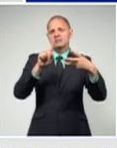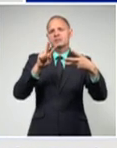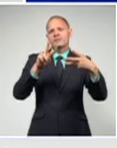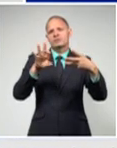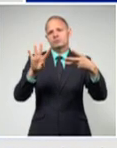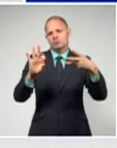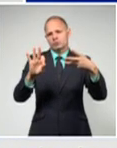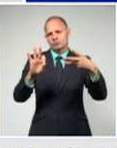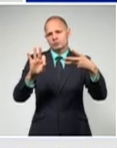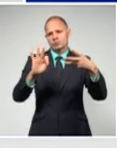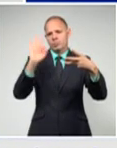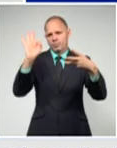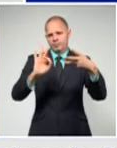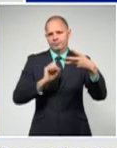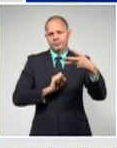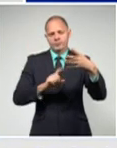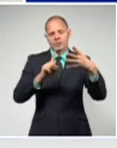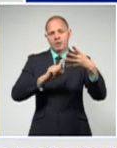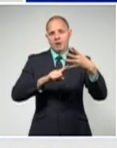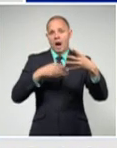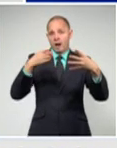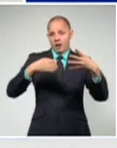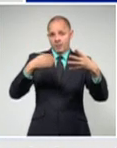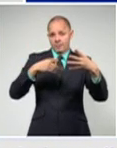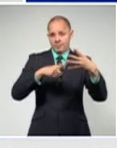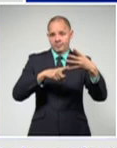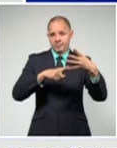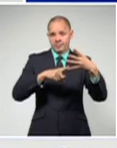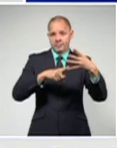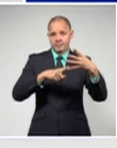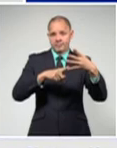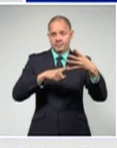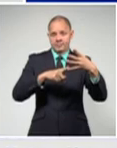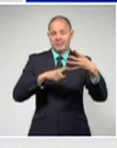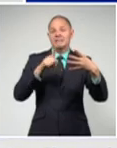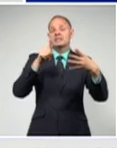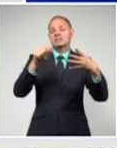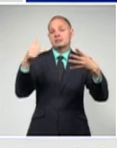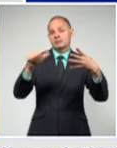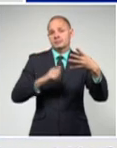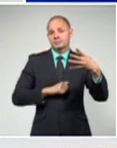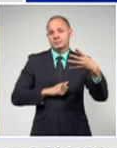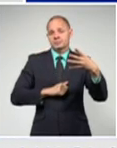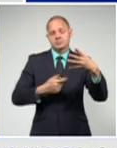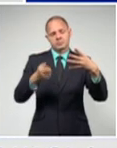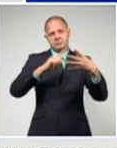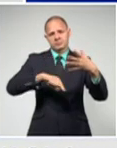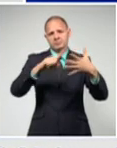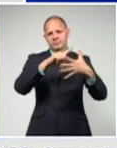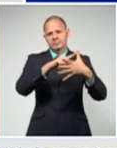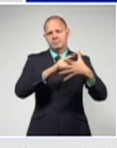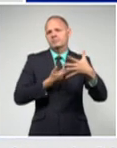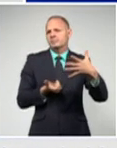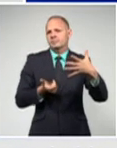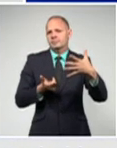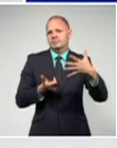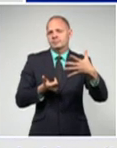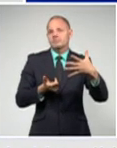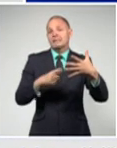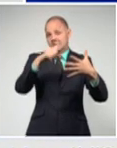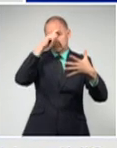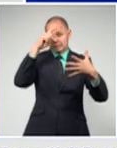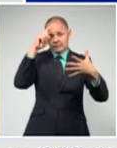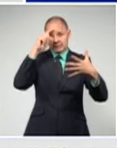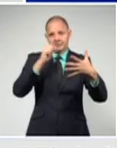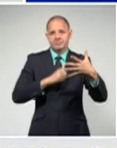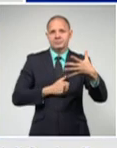128,4, Granma con un 110 por 100.000 habitantes, Santi Espíritu con 108 por